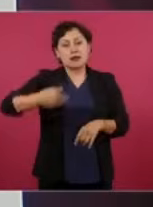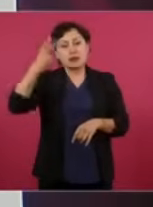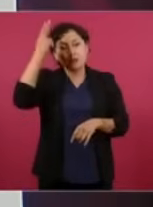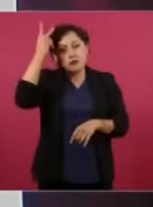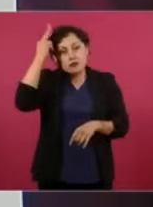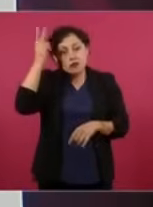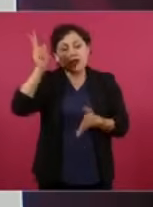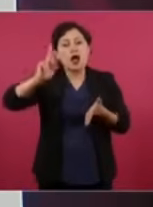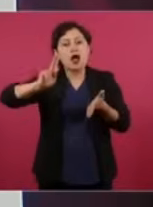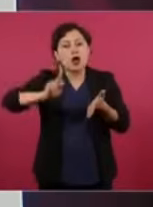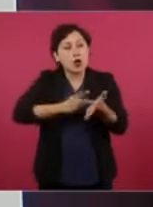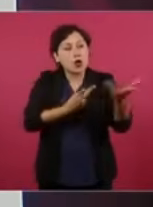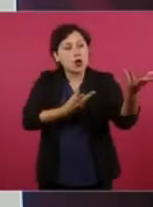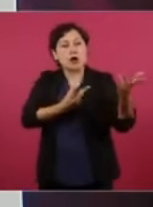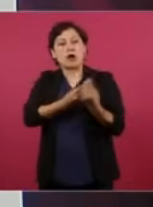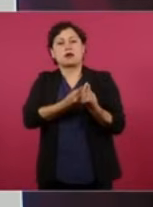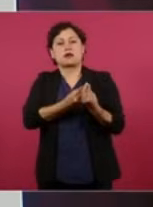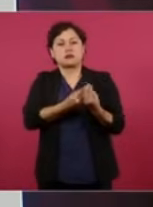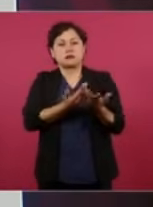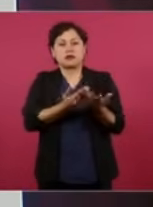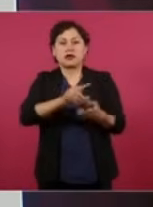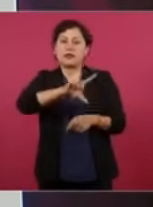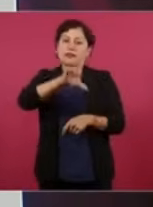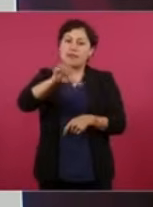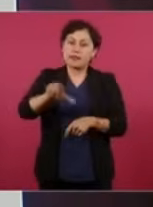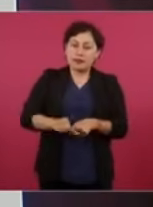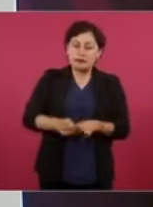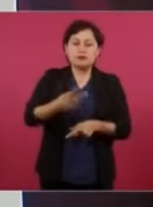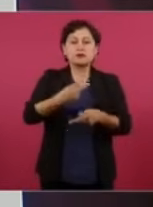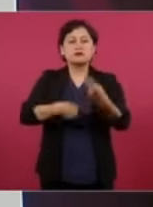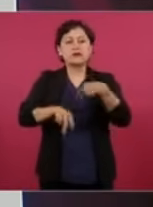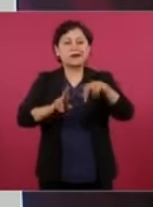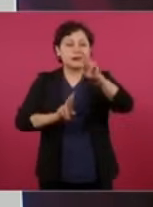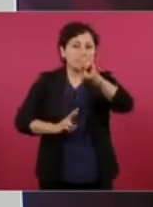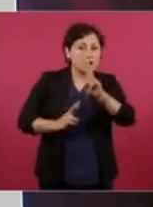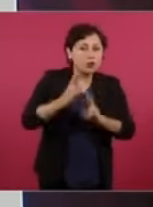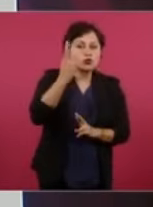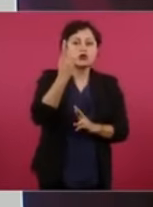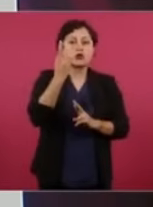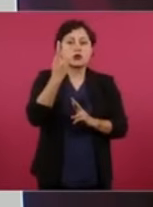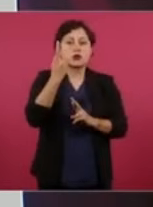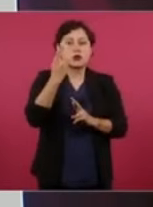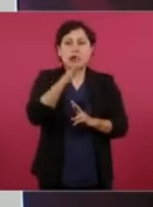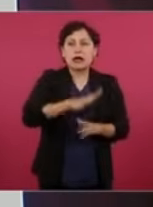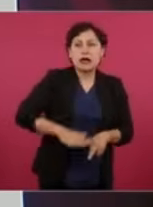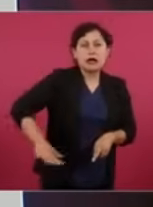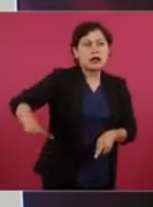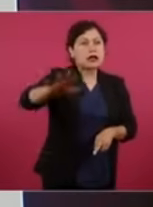La revolución no pudo tampoco. Son millones.